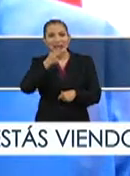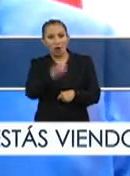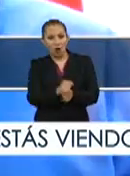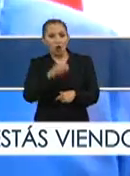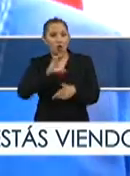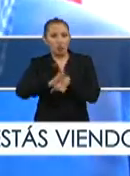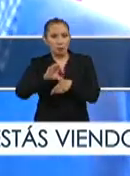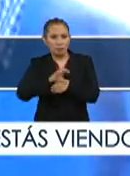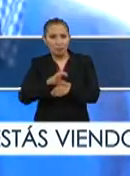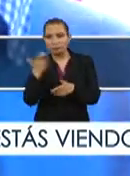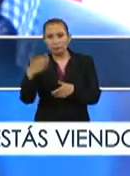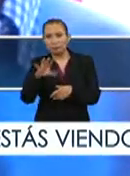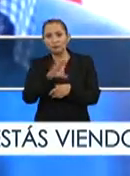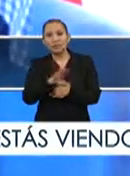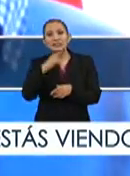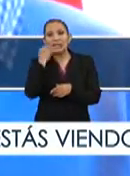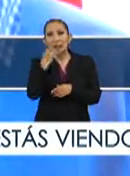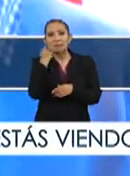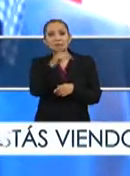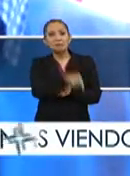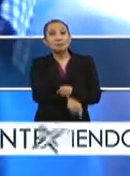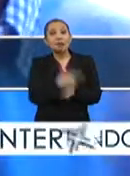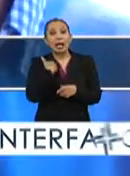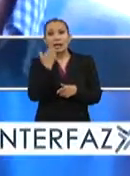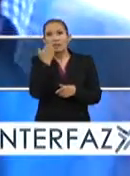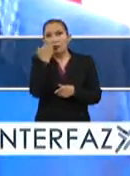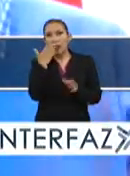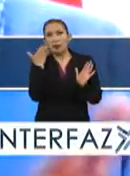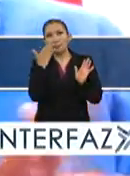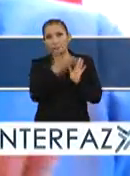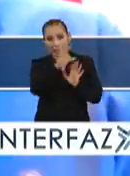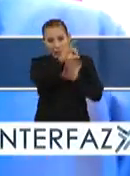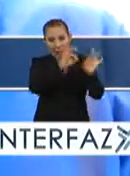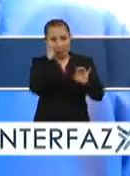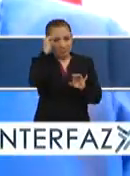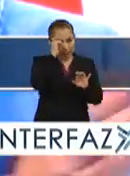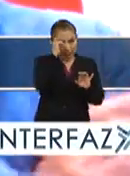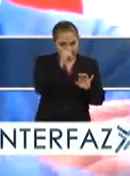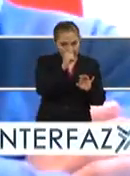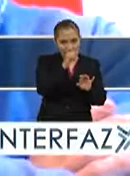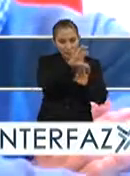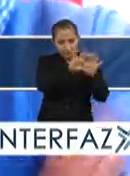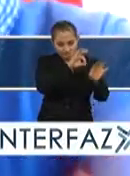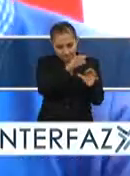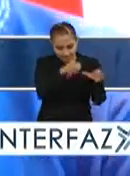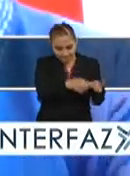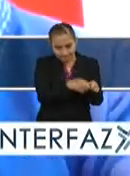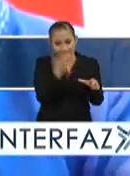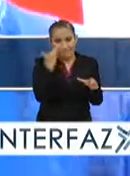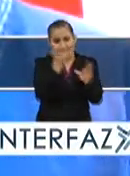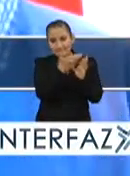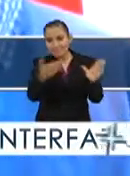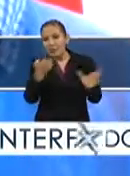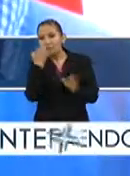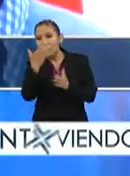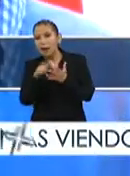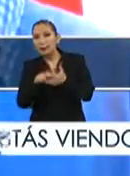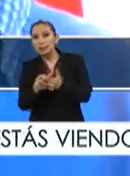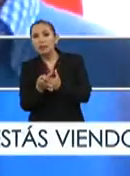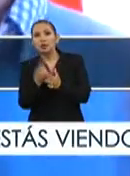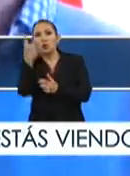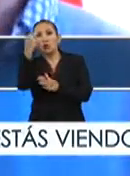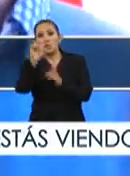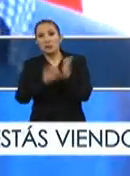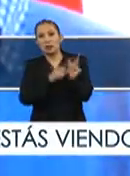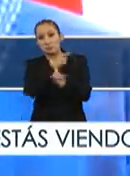La escuela dura, se hace la selección en abril y la duración de la escuela es 1 mes